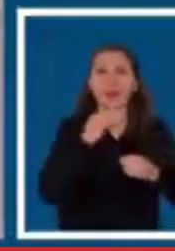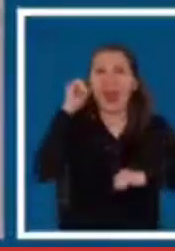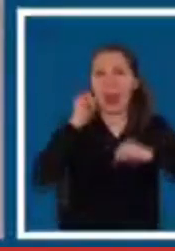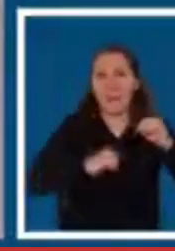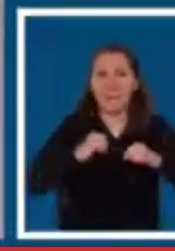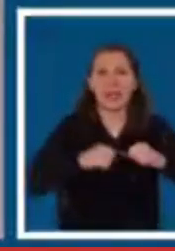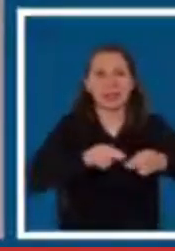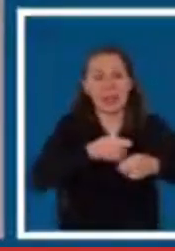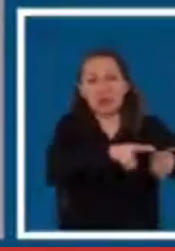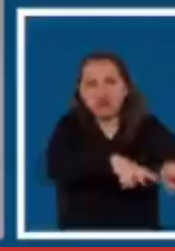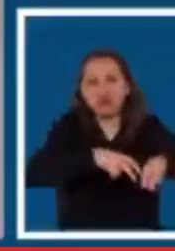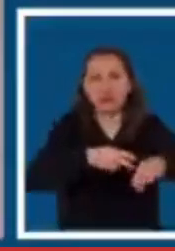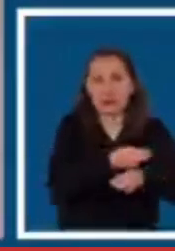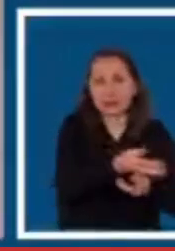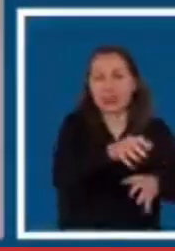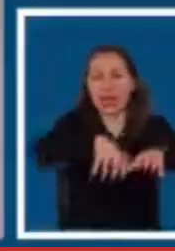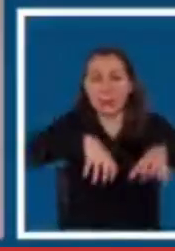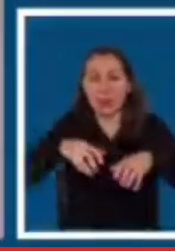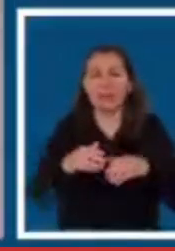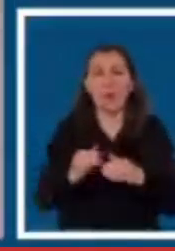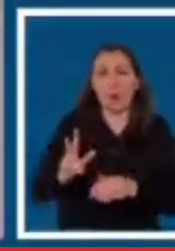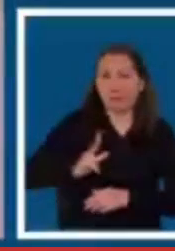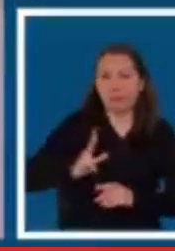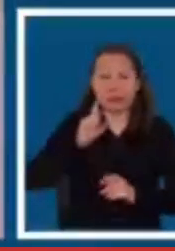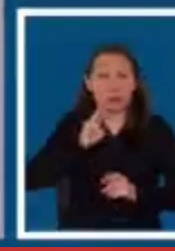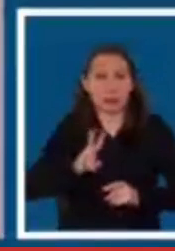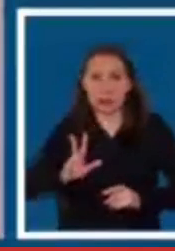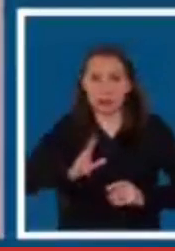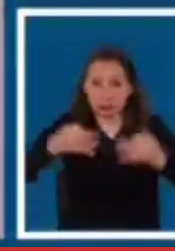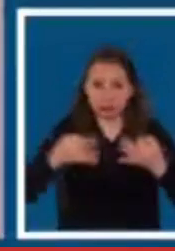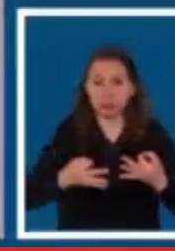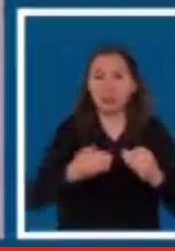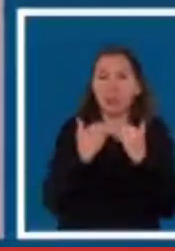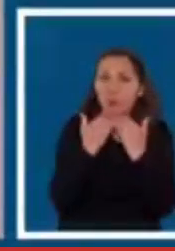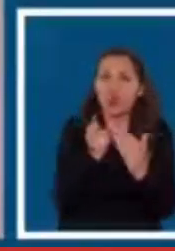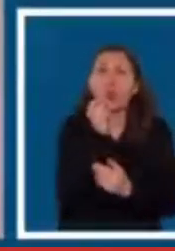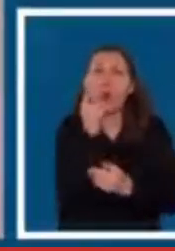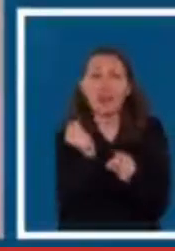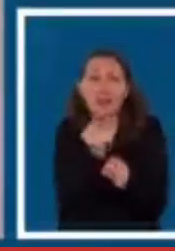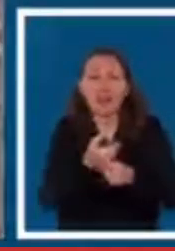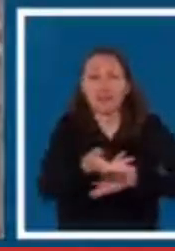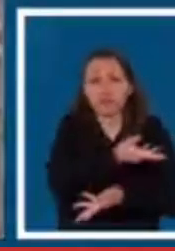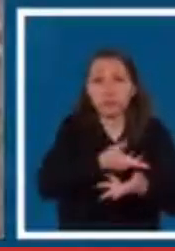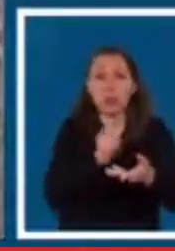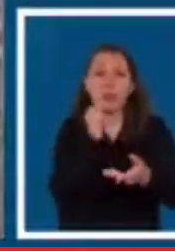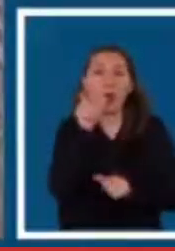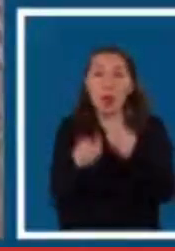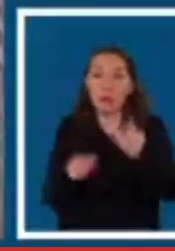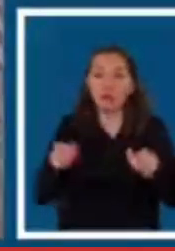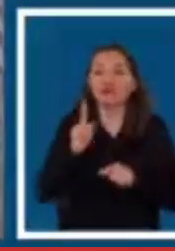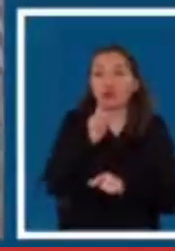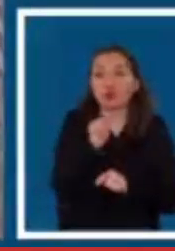agropecuarias sean estas formales o informales no importa el tipo de producción y el tipo de de forma a través de la cual las